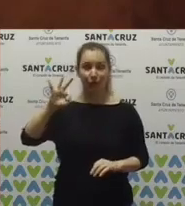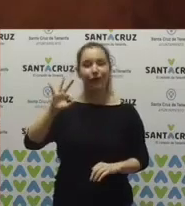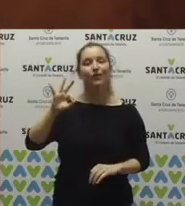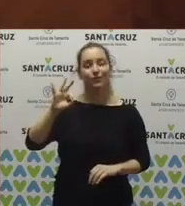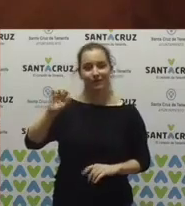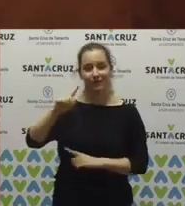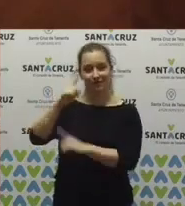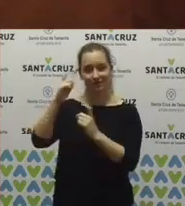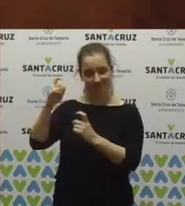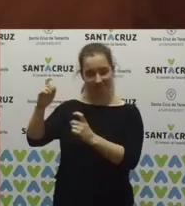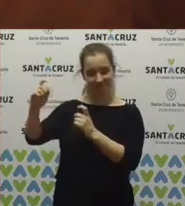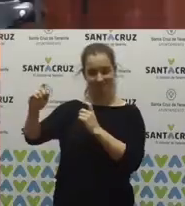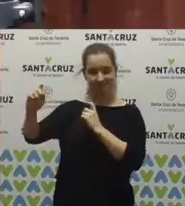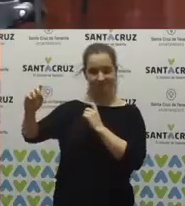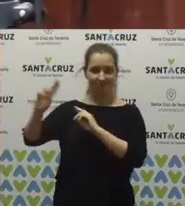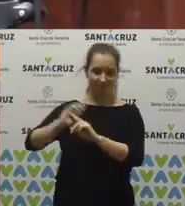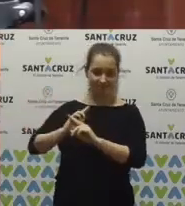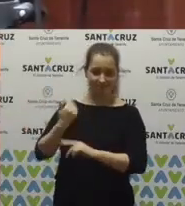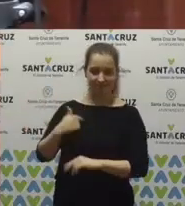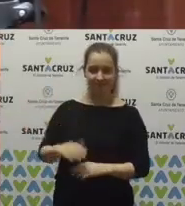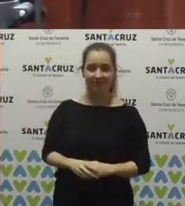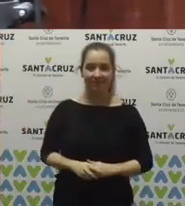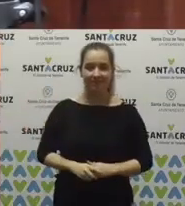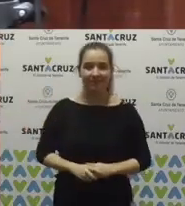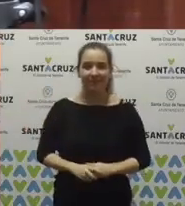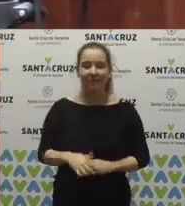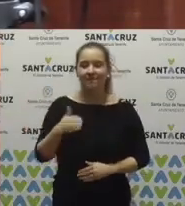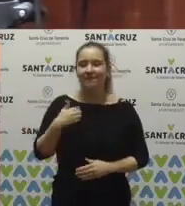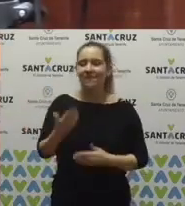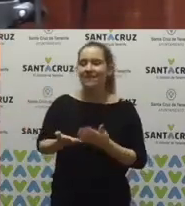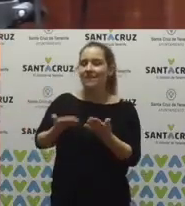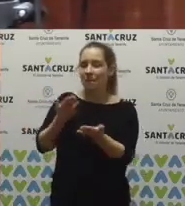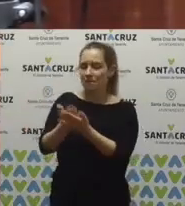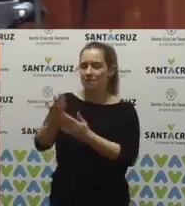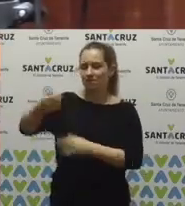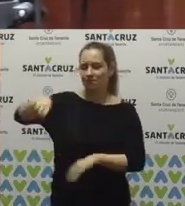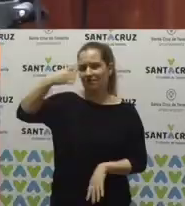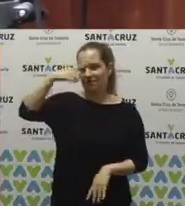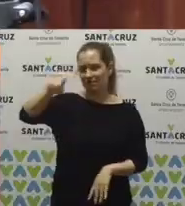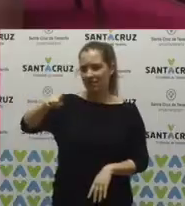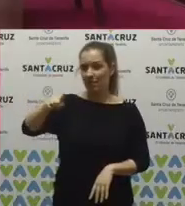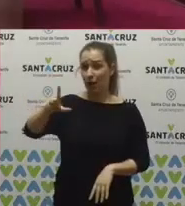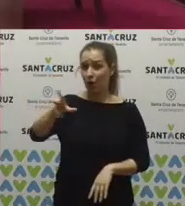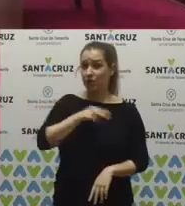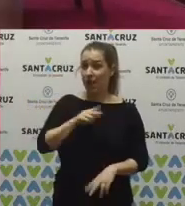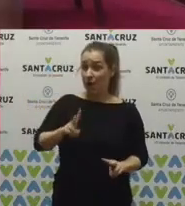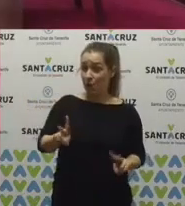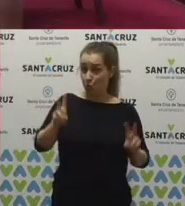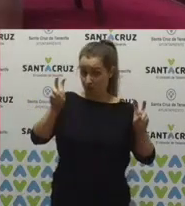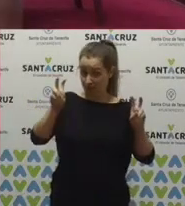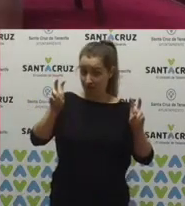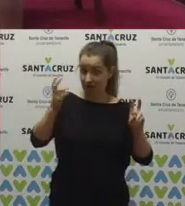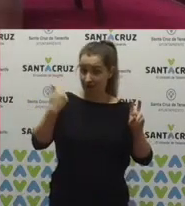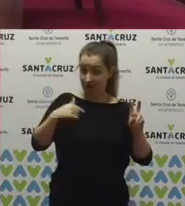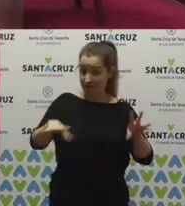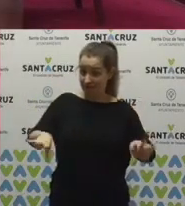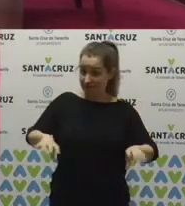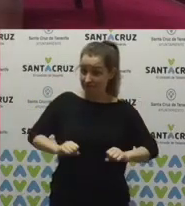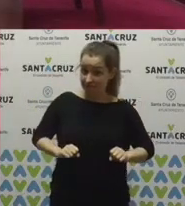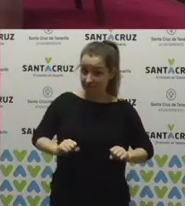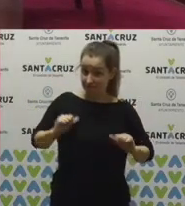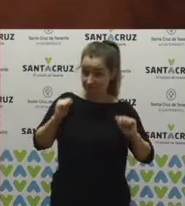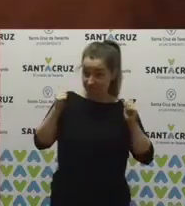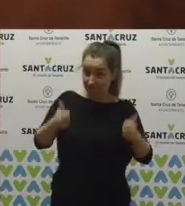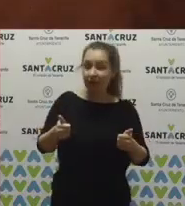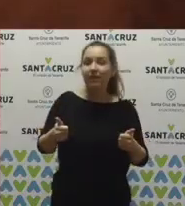le ruego que desde momento que está intacto tenga conocimiento de que la nueva concejal tiene que la acreditación disponible